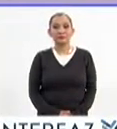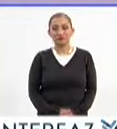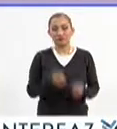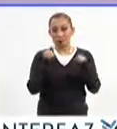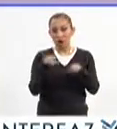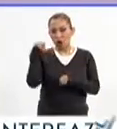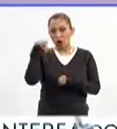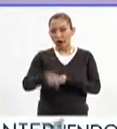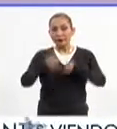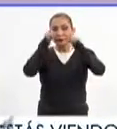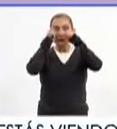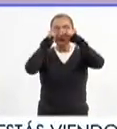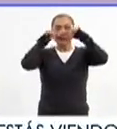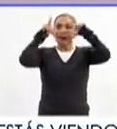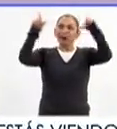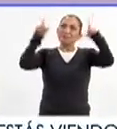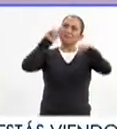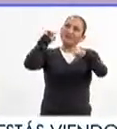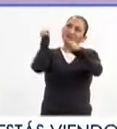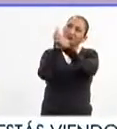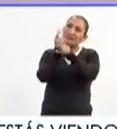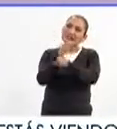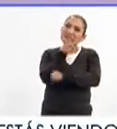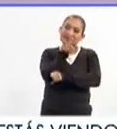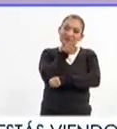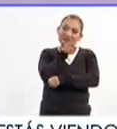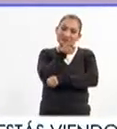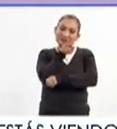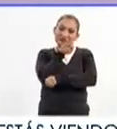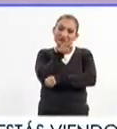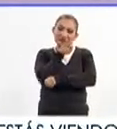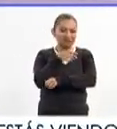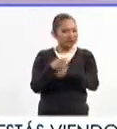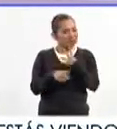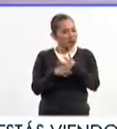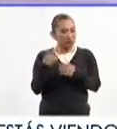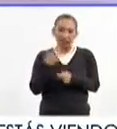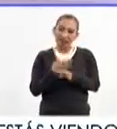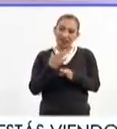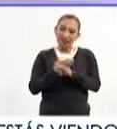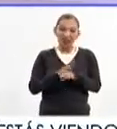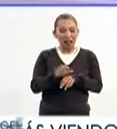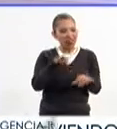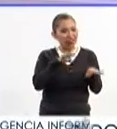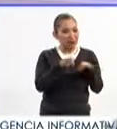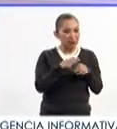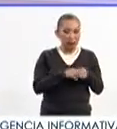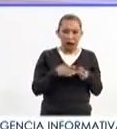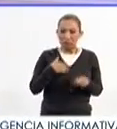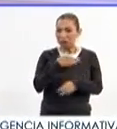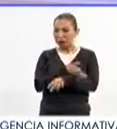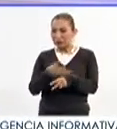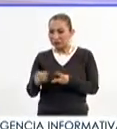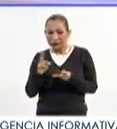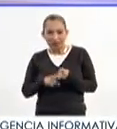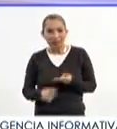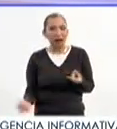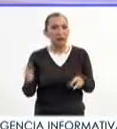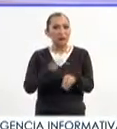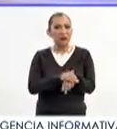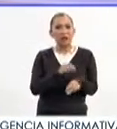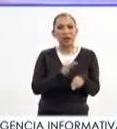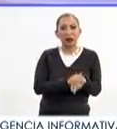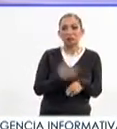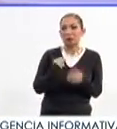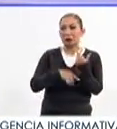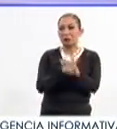Seguramente hoy que te despertaste, te diste cuenta que estás preocupado por muchas cosas en este momento: el trabajo, la familia, los amigos,